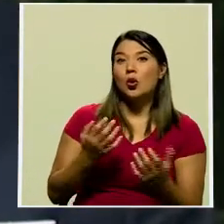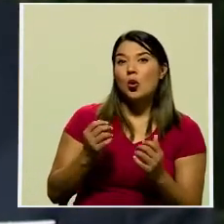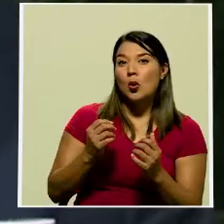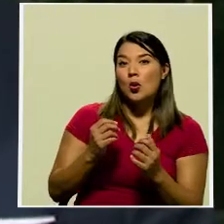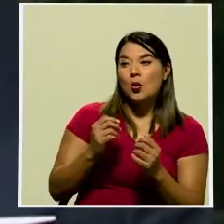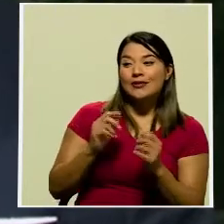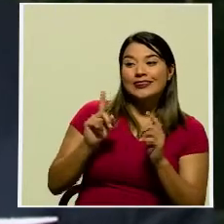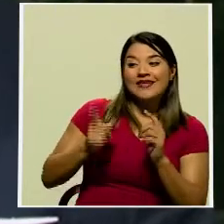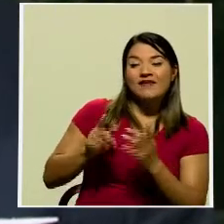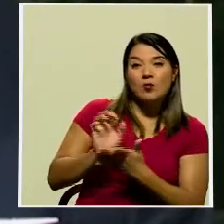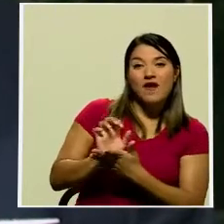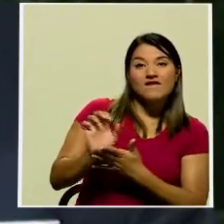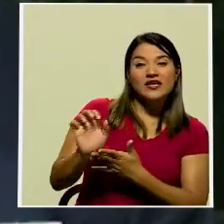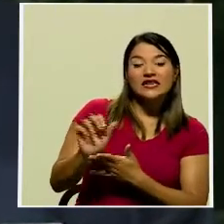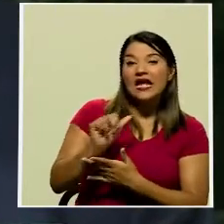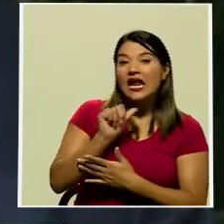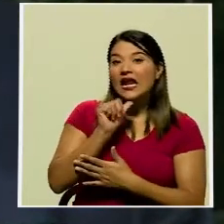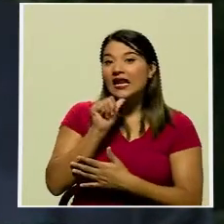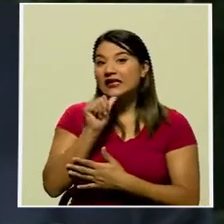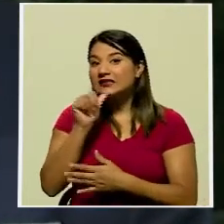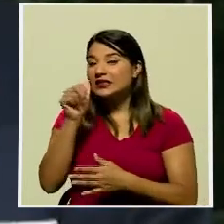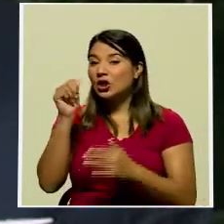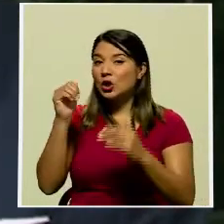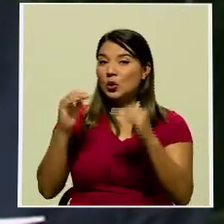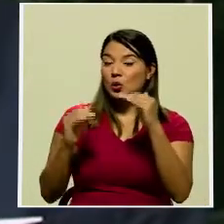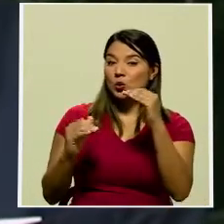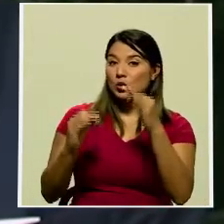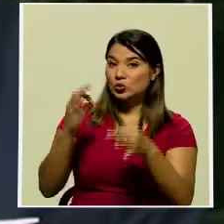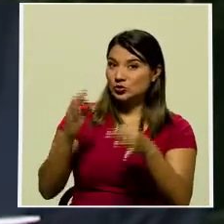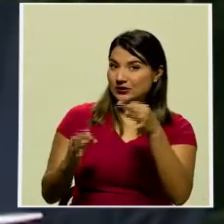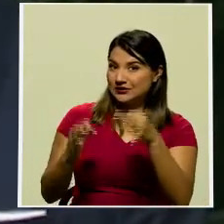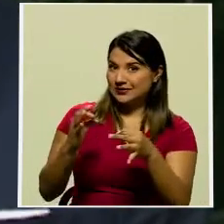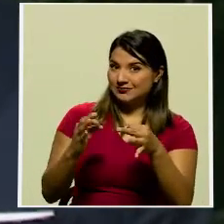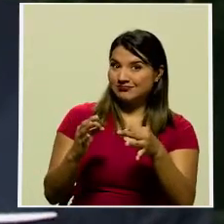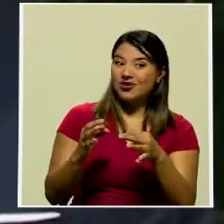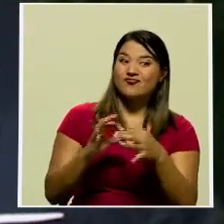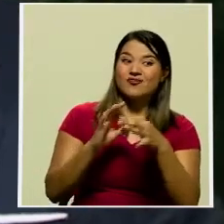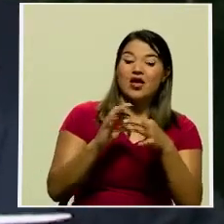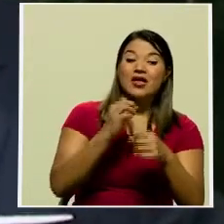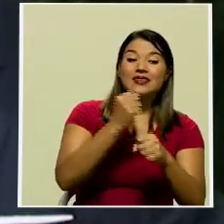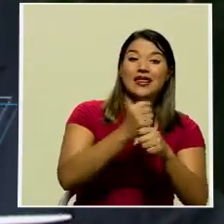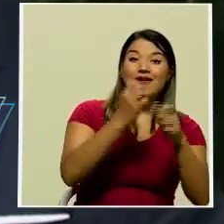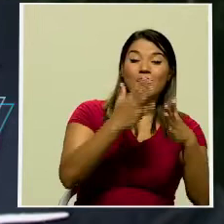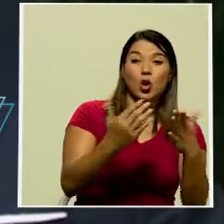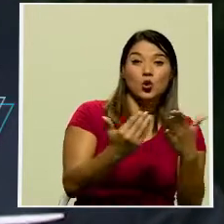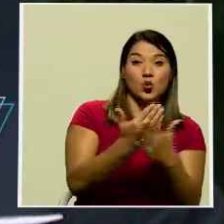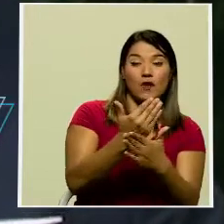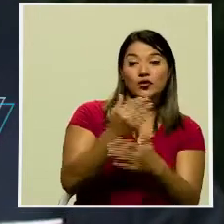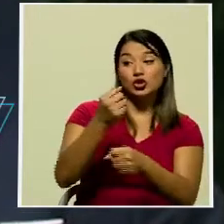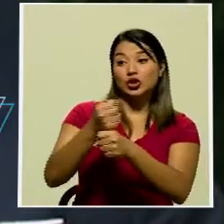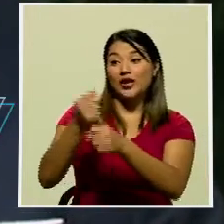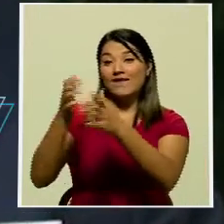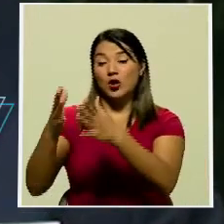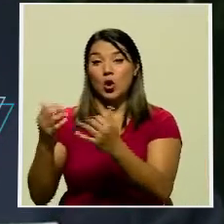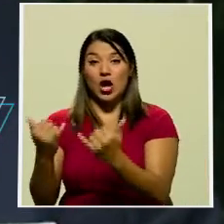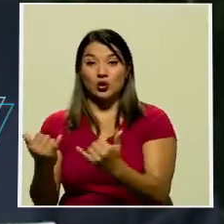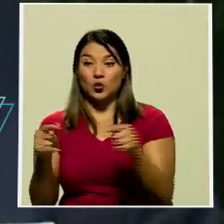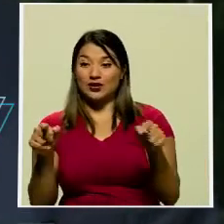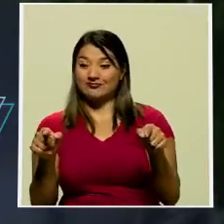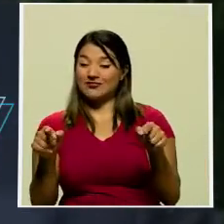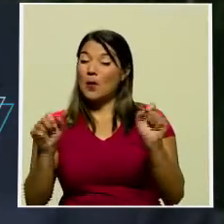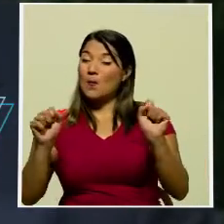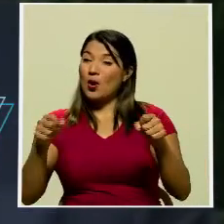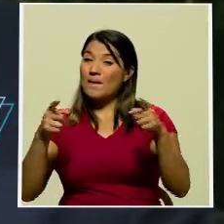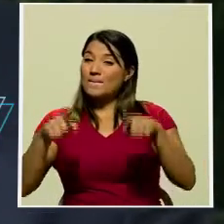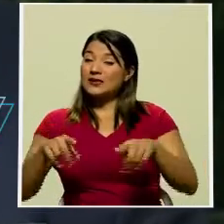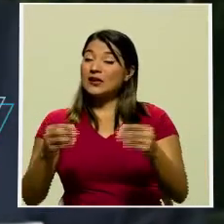cometer entre los actuales funcionarios y los nuevos funcionarios por el traslado escalonado que propone el Poder Ejecutivo y